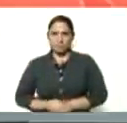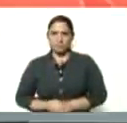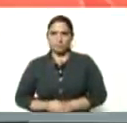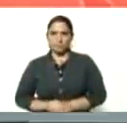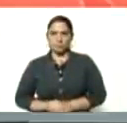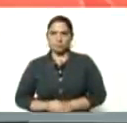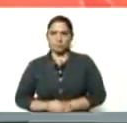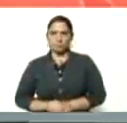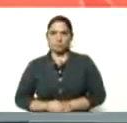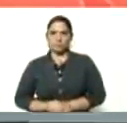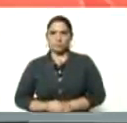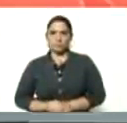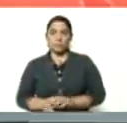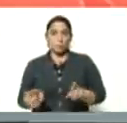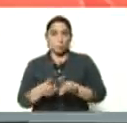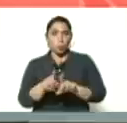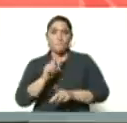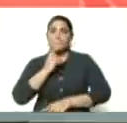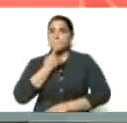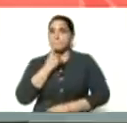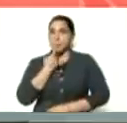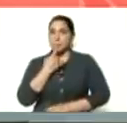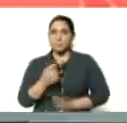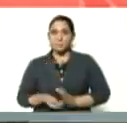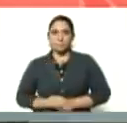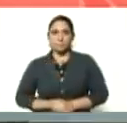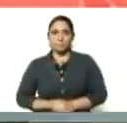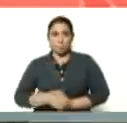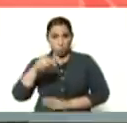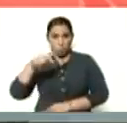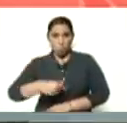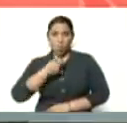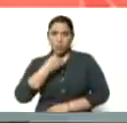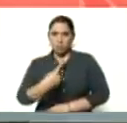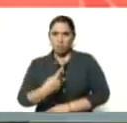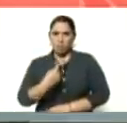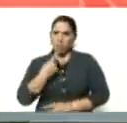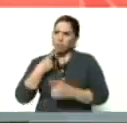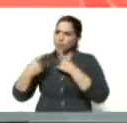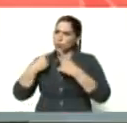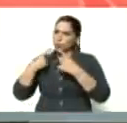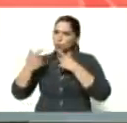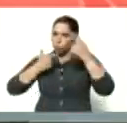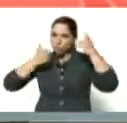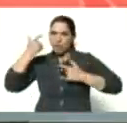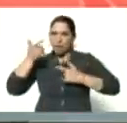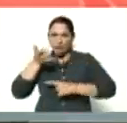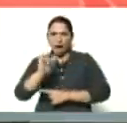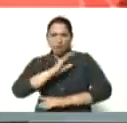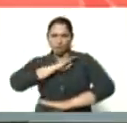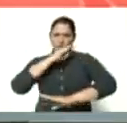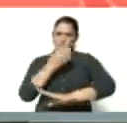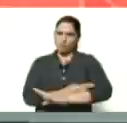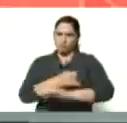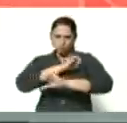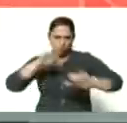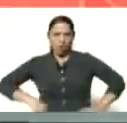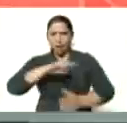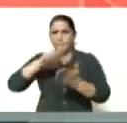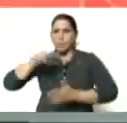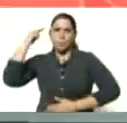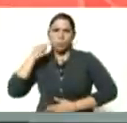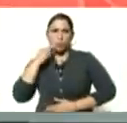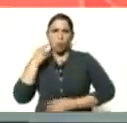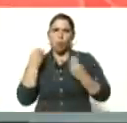como Padrino López hoy dijo en su discurso, comandante Chávez, aquí tiene su Fuerza Armada Nacional Bolivariana